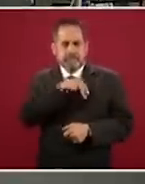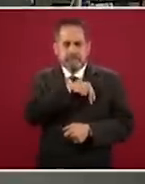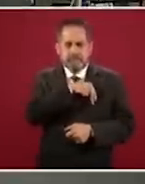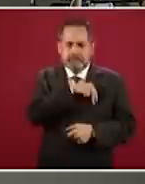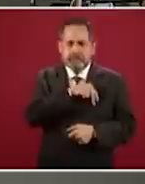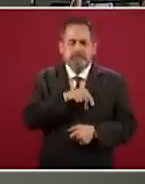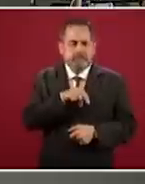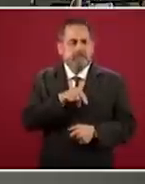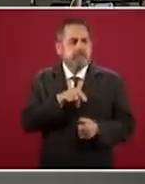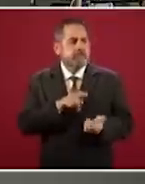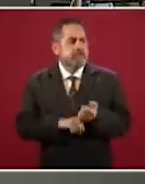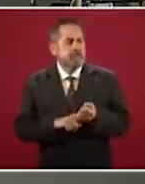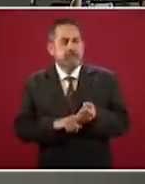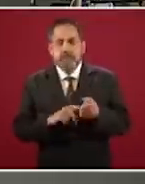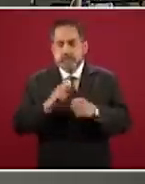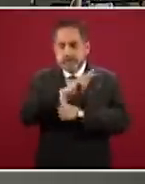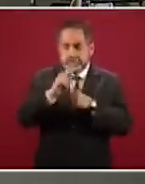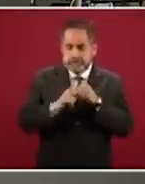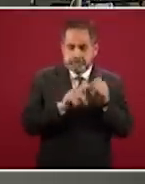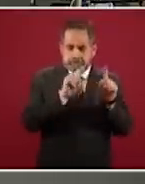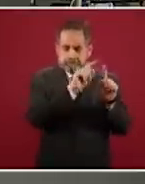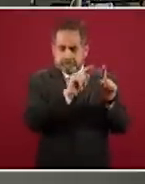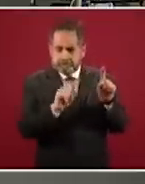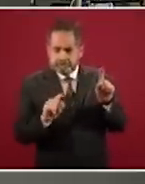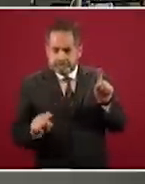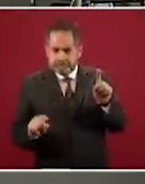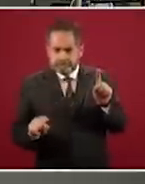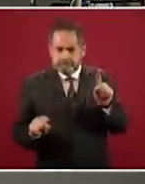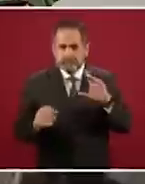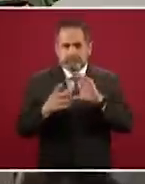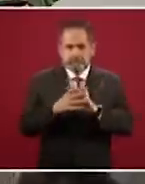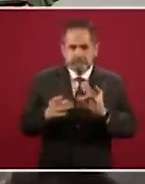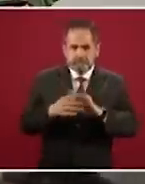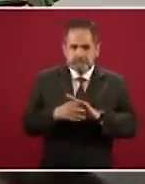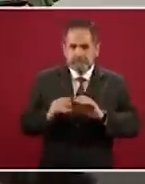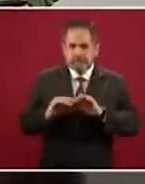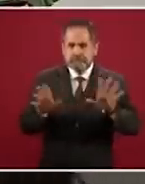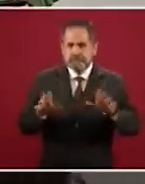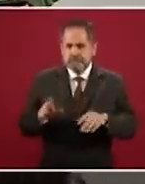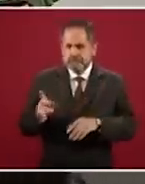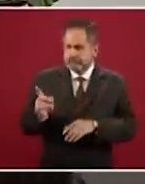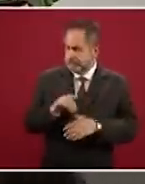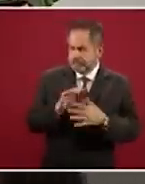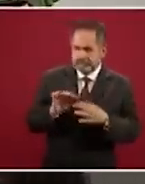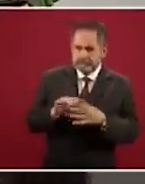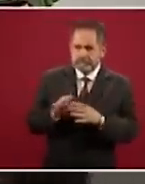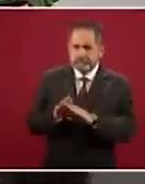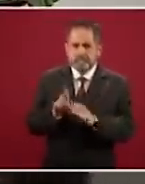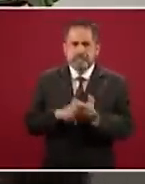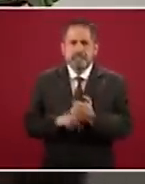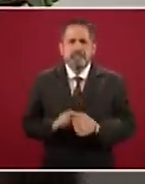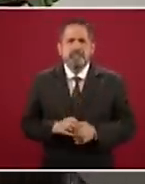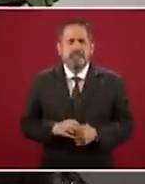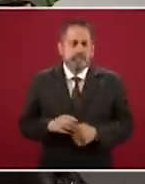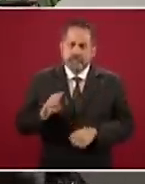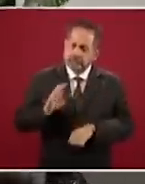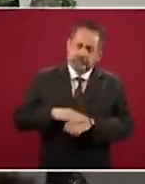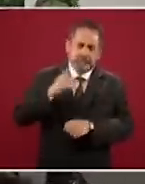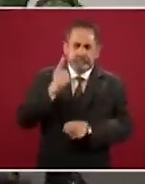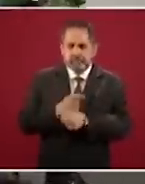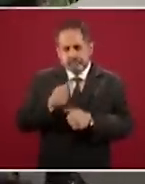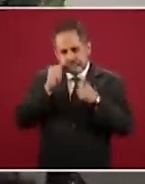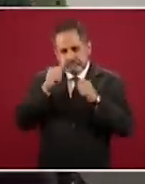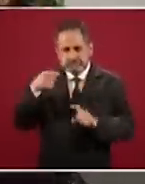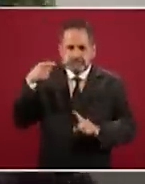en todo el país, pero sería bueno, general, que se explique sobre la prioridad,